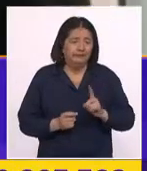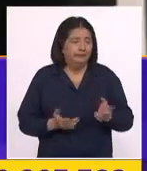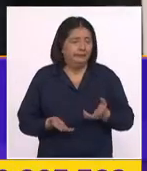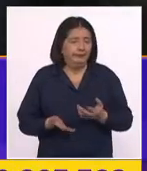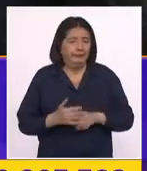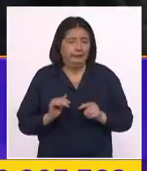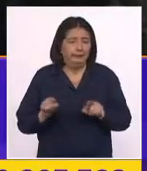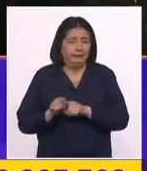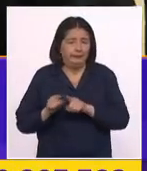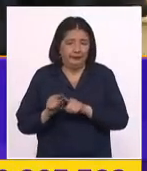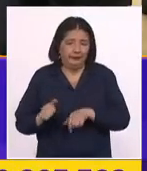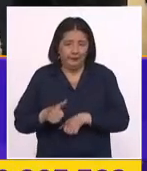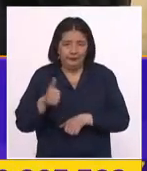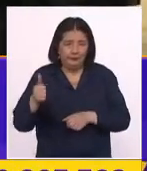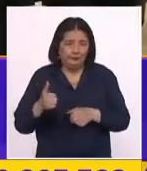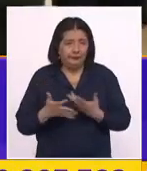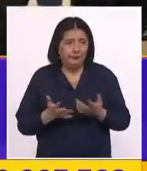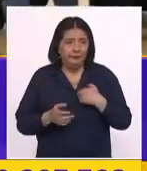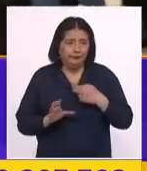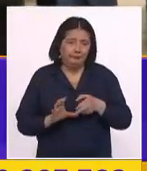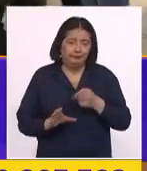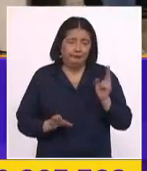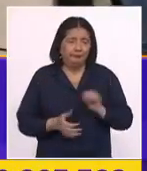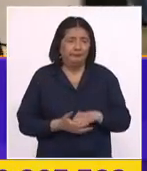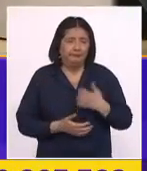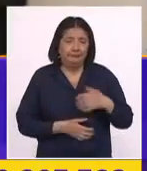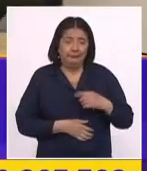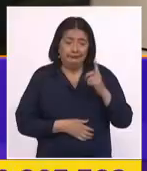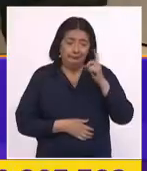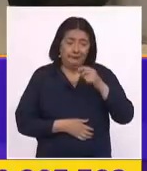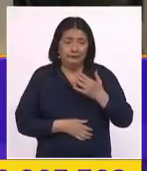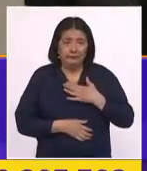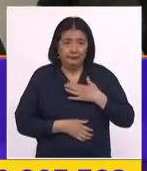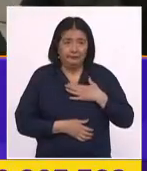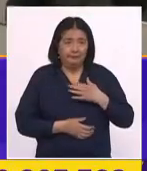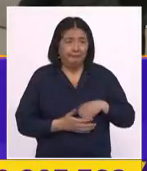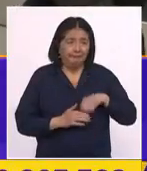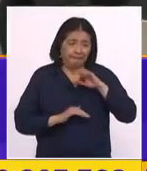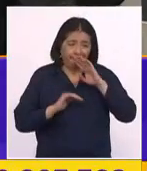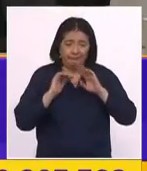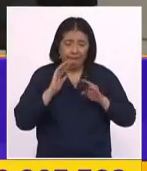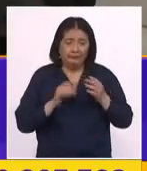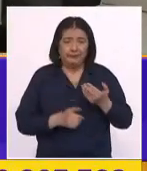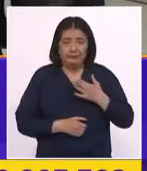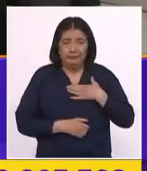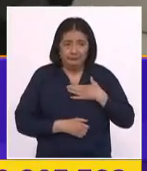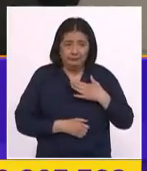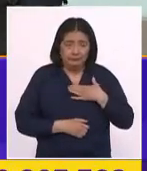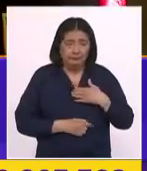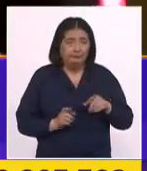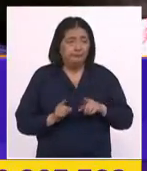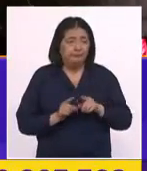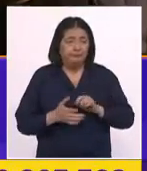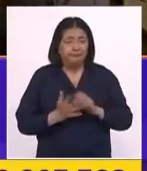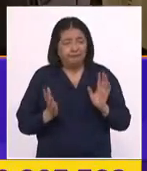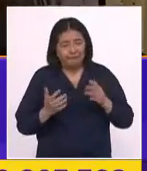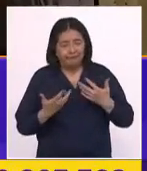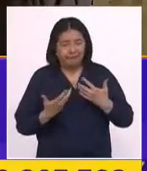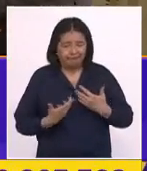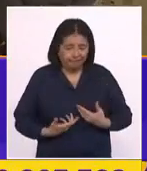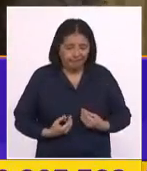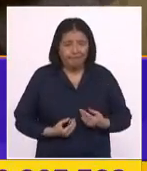nivel de las chicas y terminé por retirarme. Fue un golpe duro para mí, fue frustrante para mí también, decepcionante.